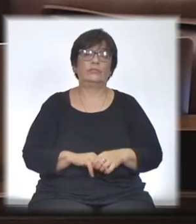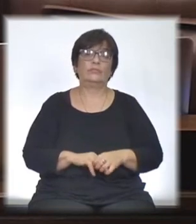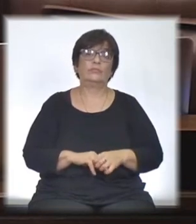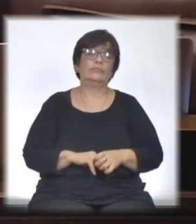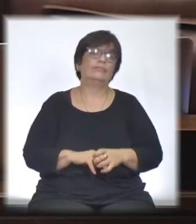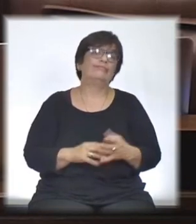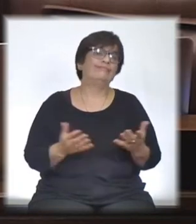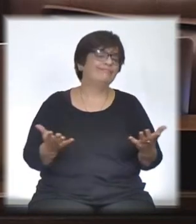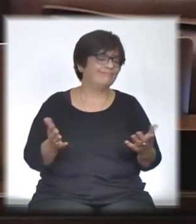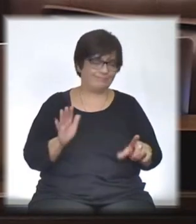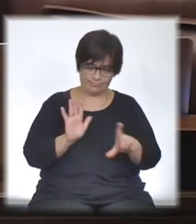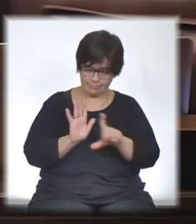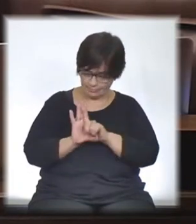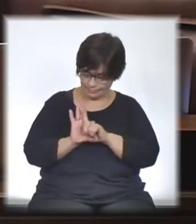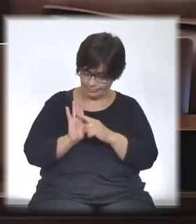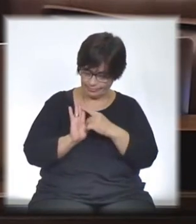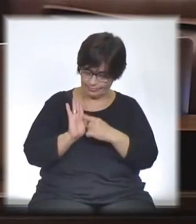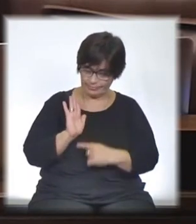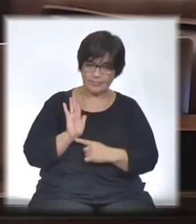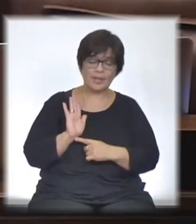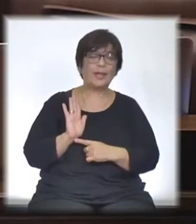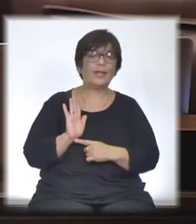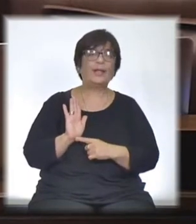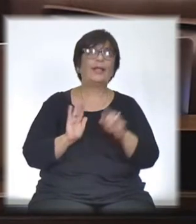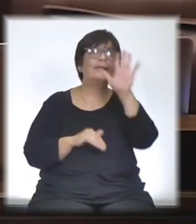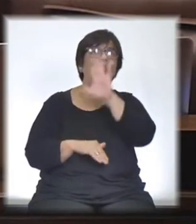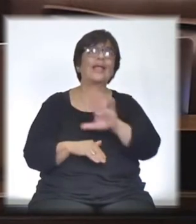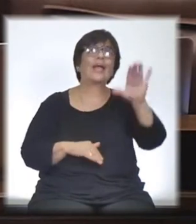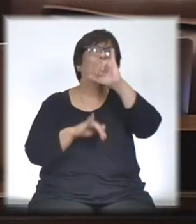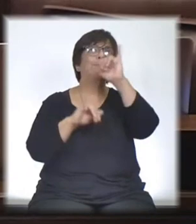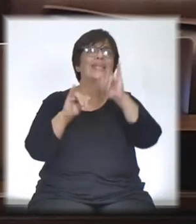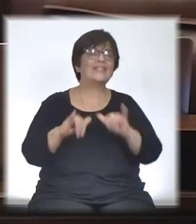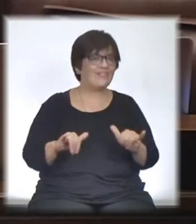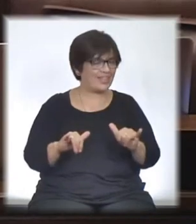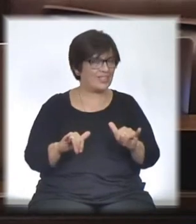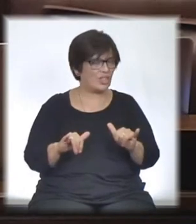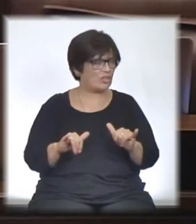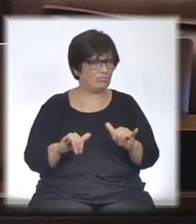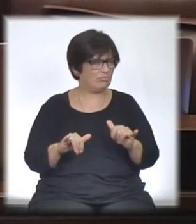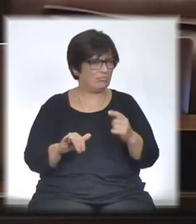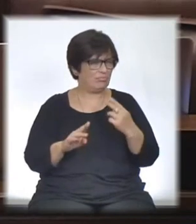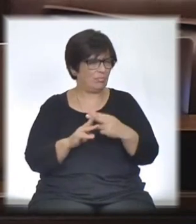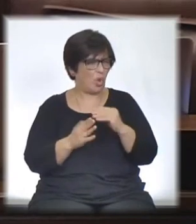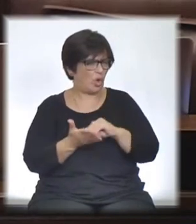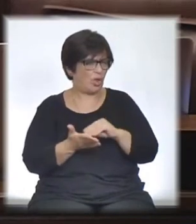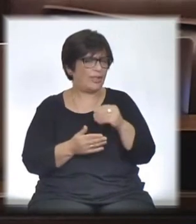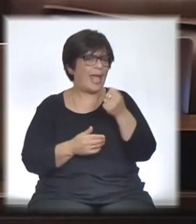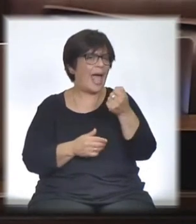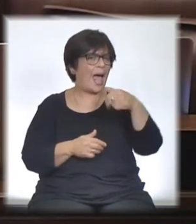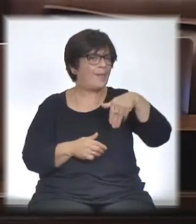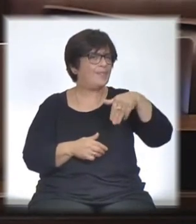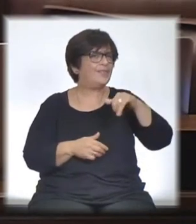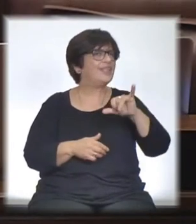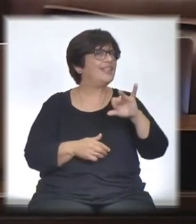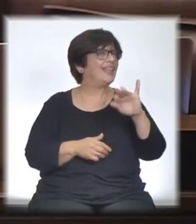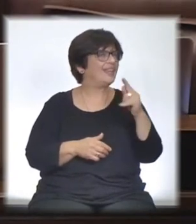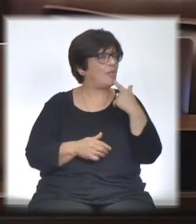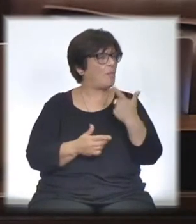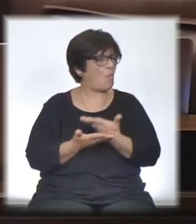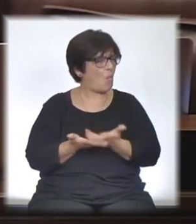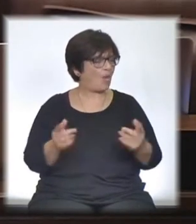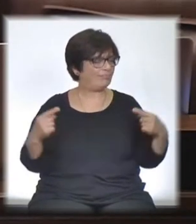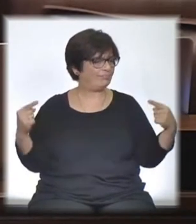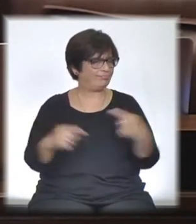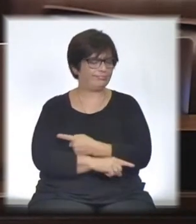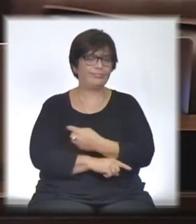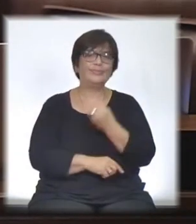el nombre de la ley de pacificación nacional y no de amnistía era un reflejo de esas miradas diferentes.